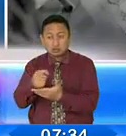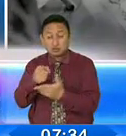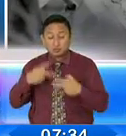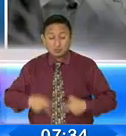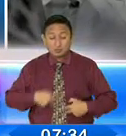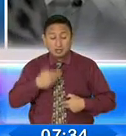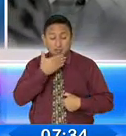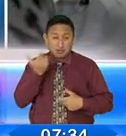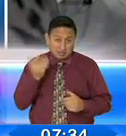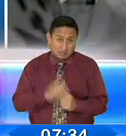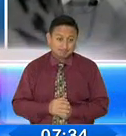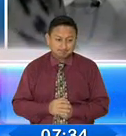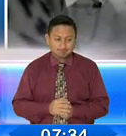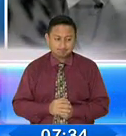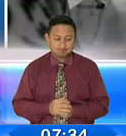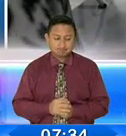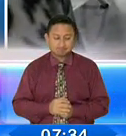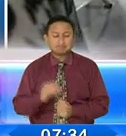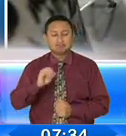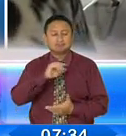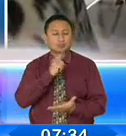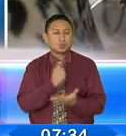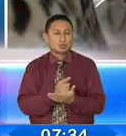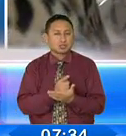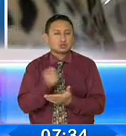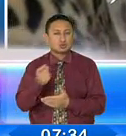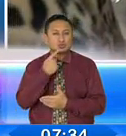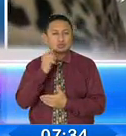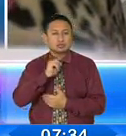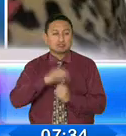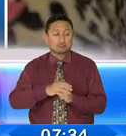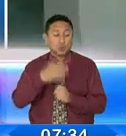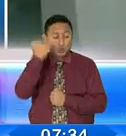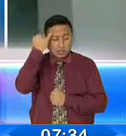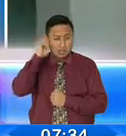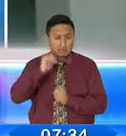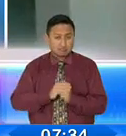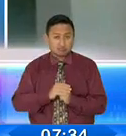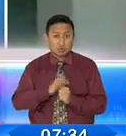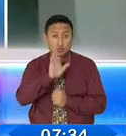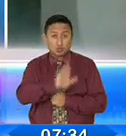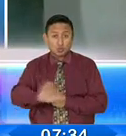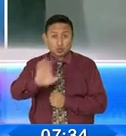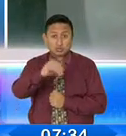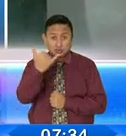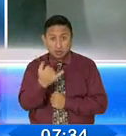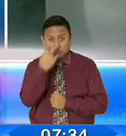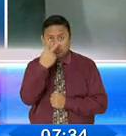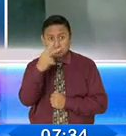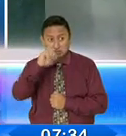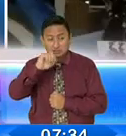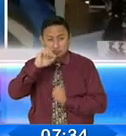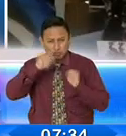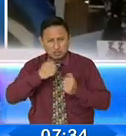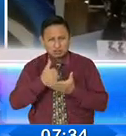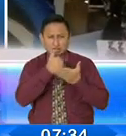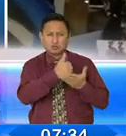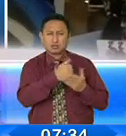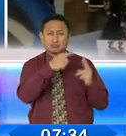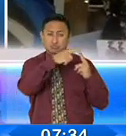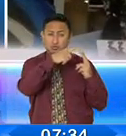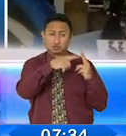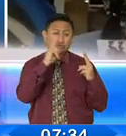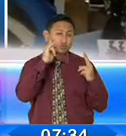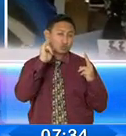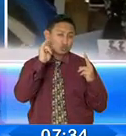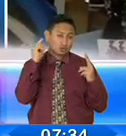niñas. Justamente lo que mencionas, esa es la idea, de que ustedes a través de este reportaje puedan brindar ayuda a estas niñas que hoy lo necesitan.